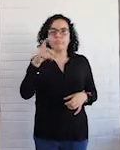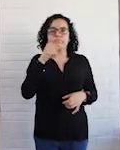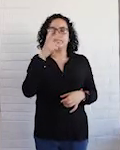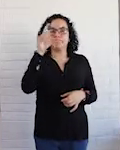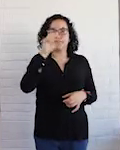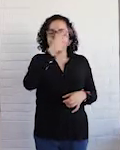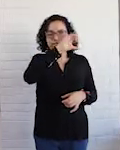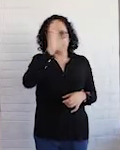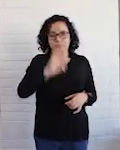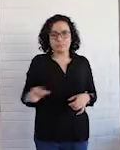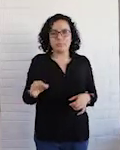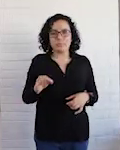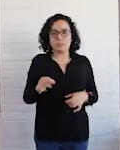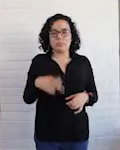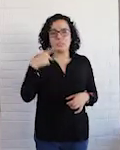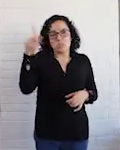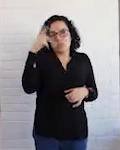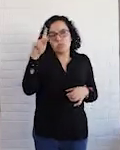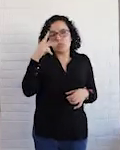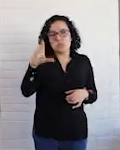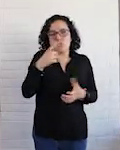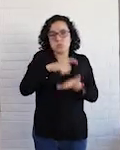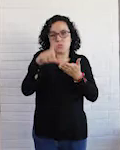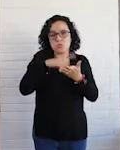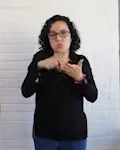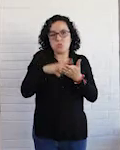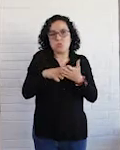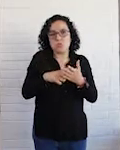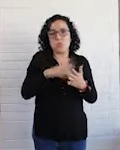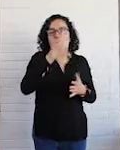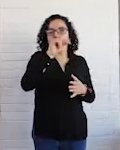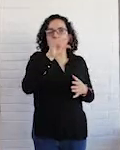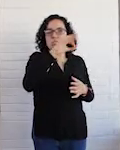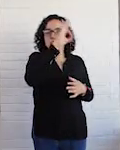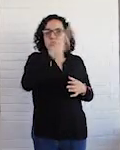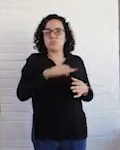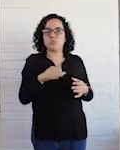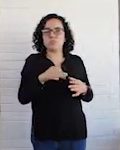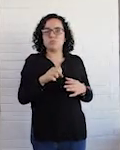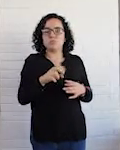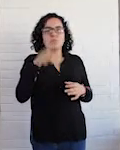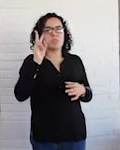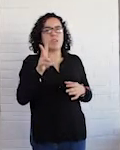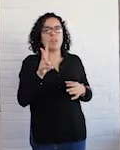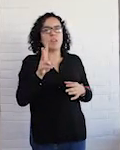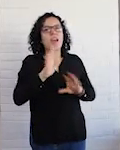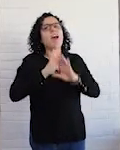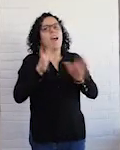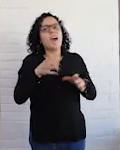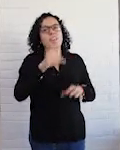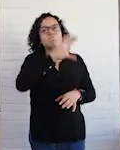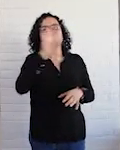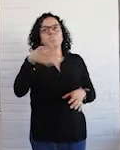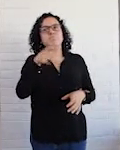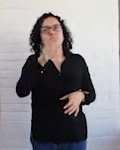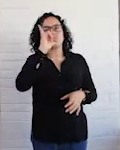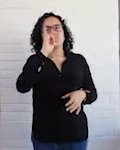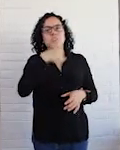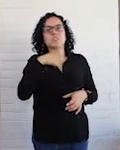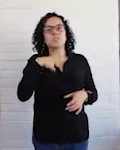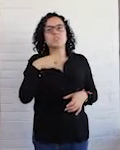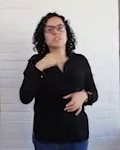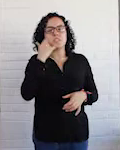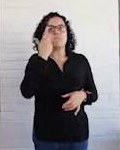marcas, 20% de sus consumidores leales y 80% de la gente que dice, ¡ah, una Coca-Cola! Se me